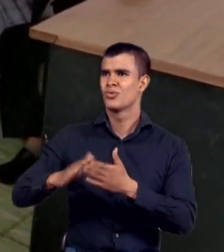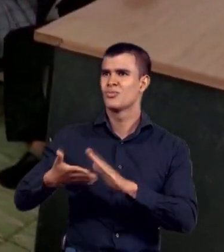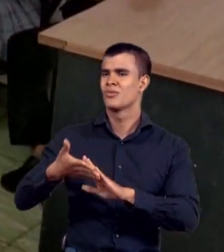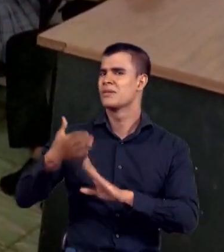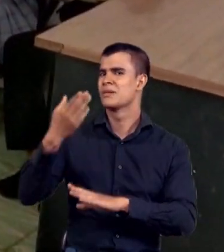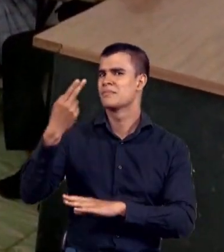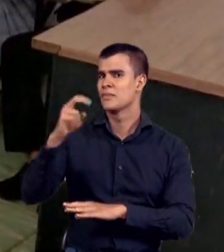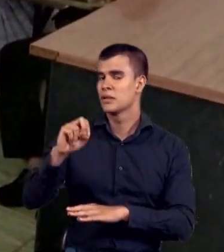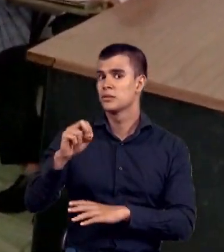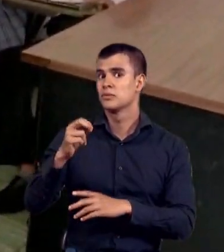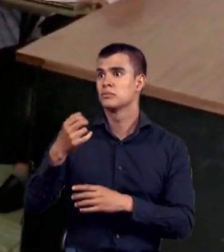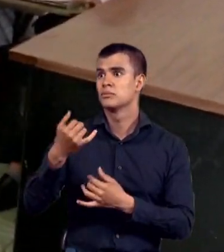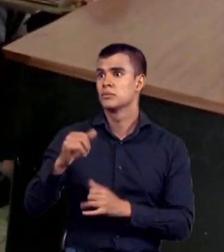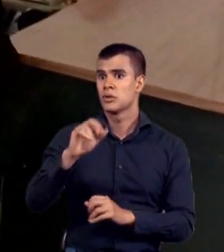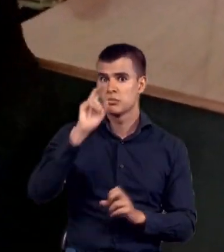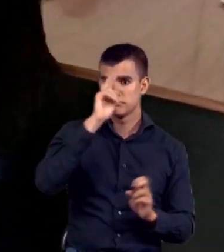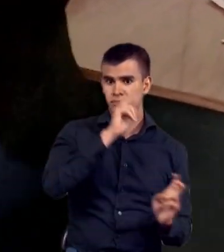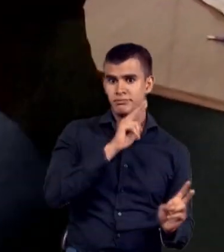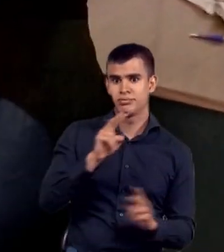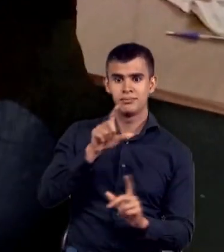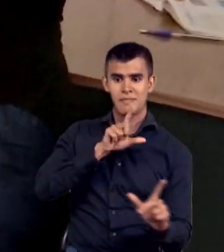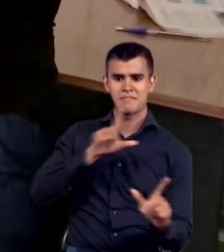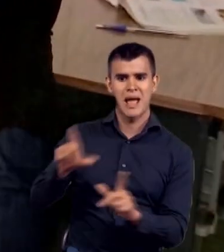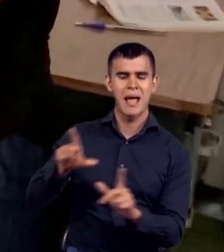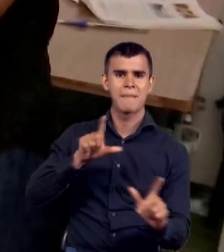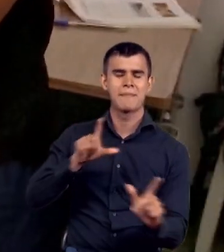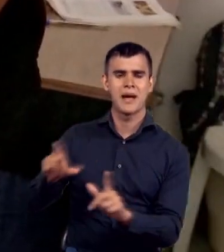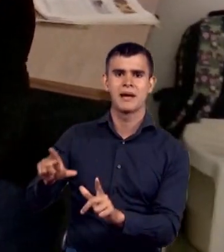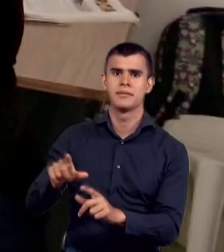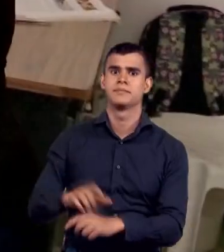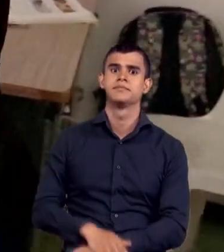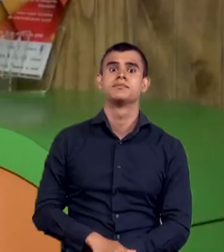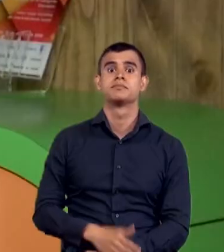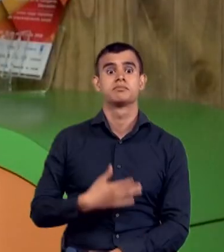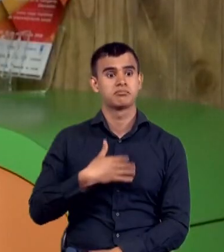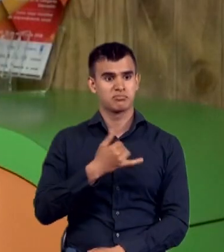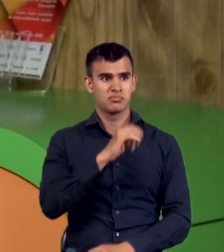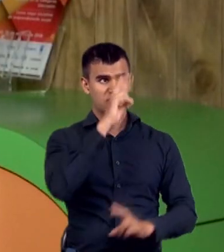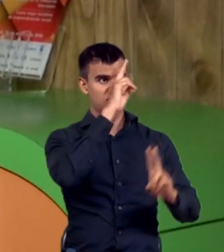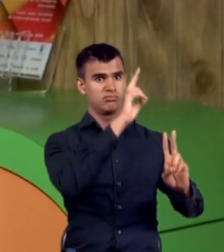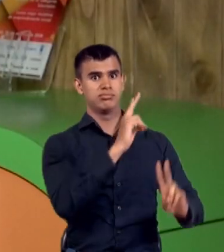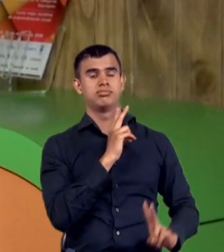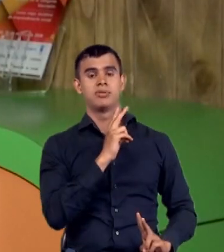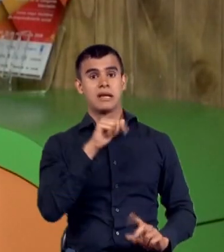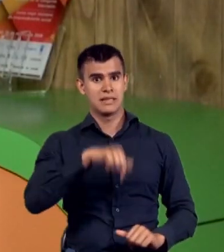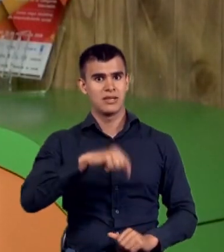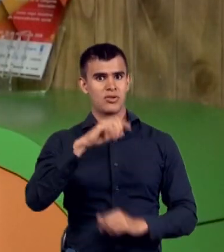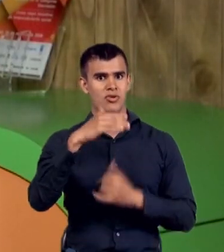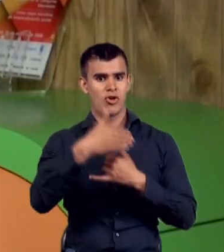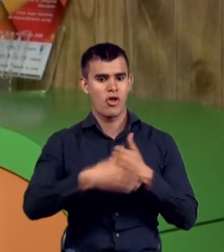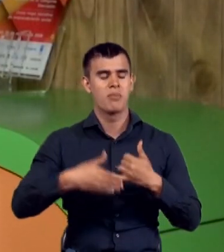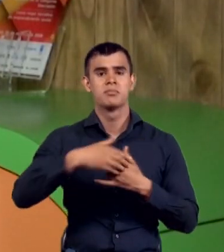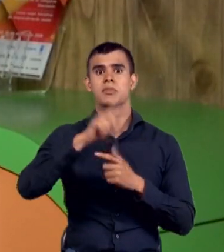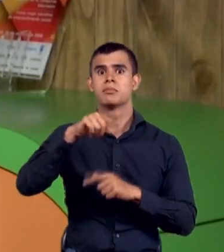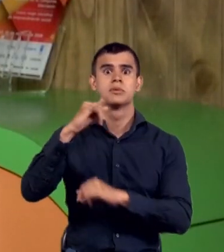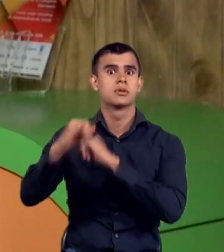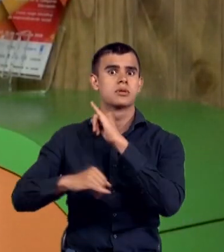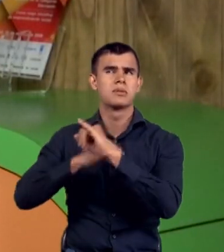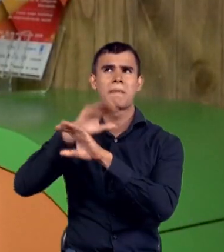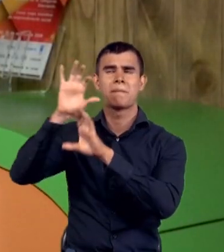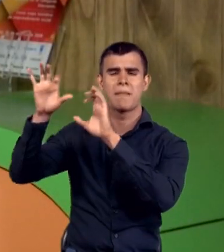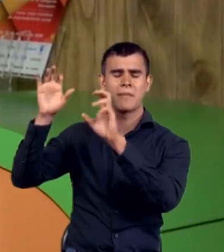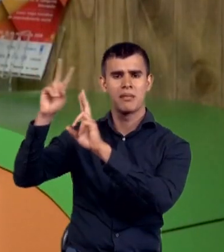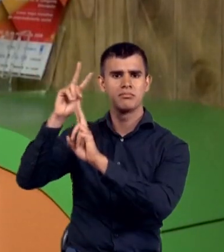niñez de la Comuna 20, este colegio ha obtenido varias premiaciones. Hemos tenido reconocimiento nacional e internacional.